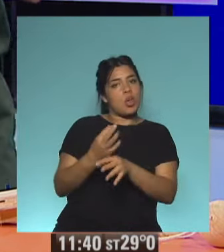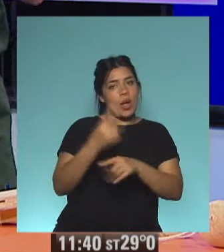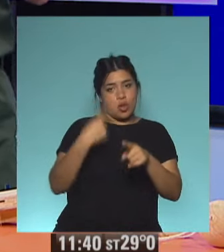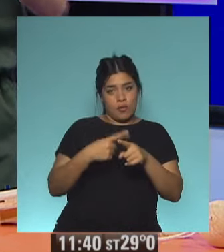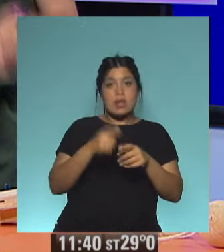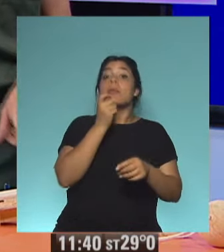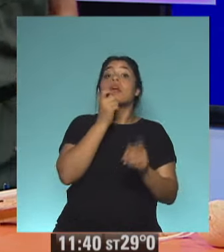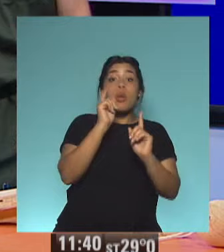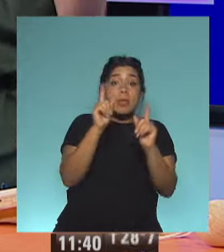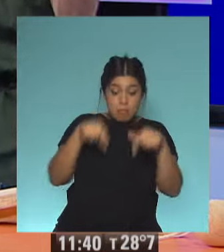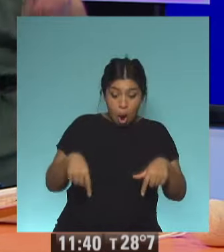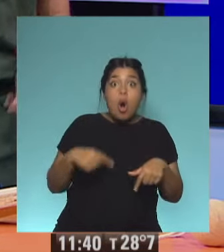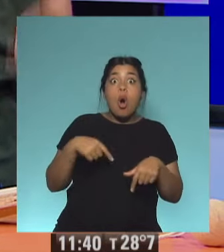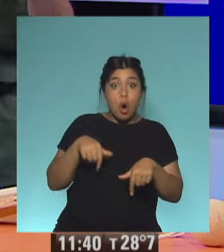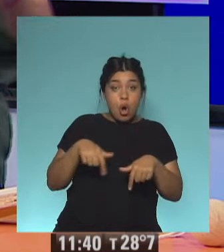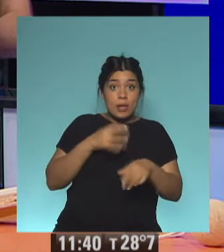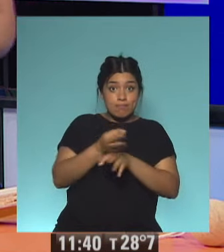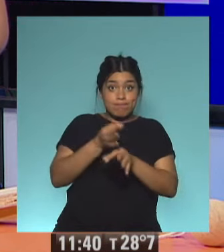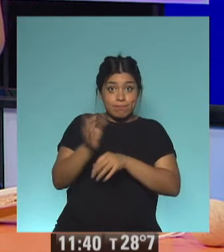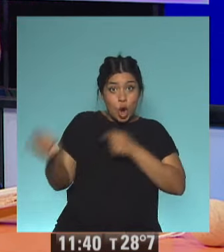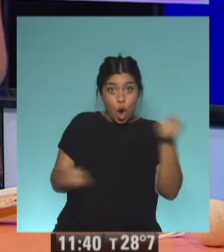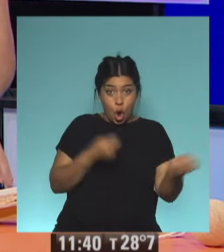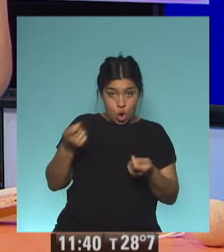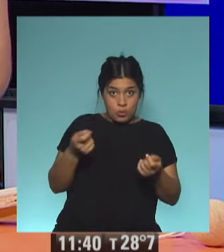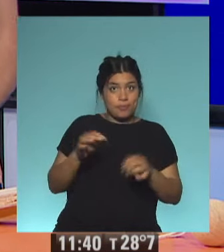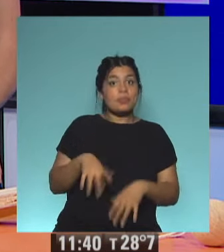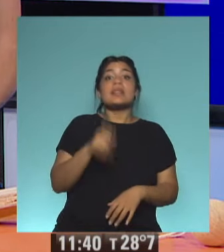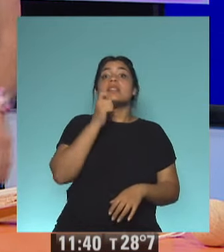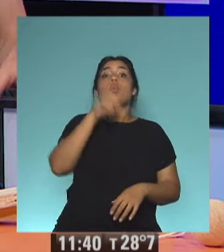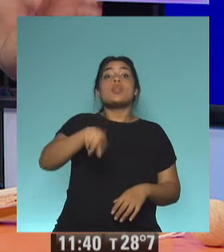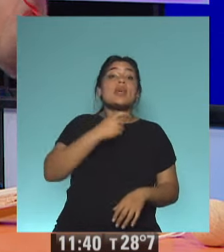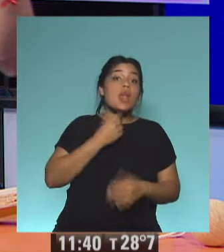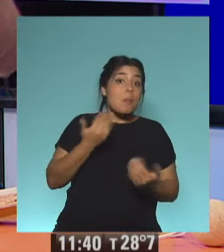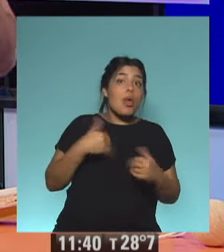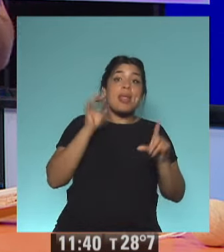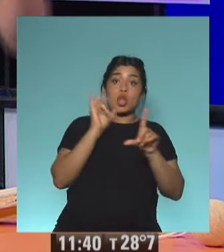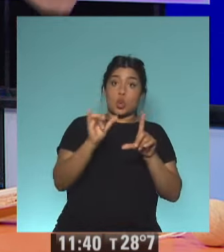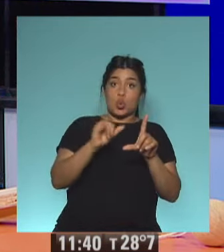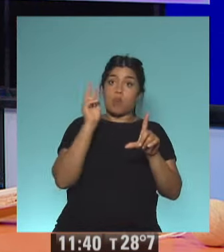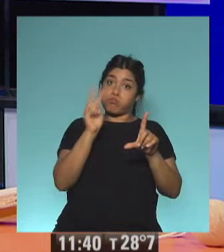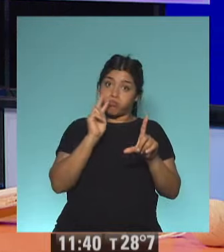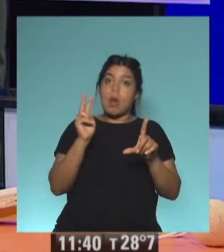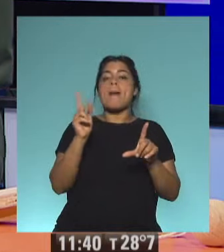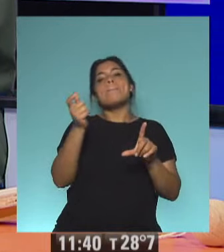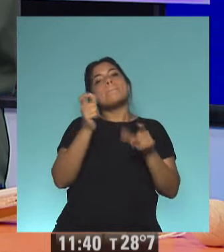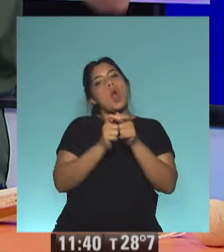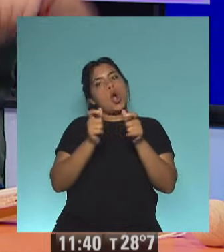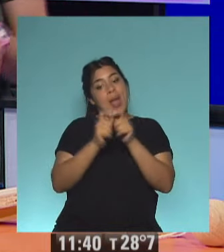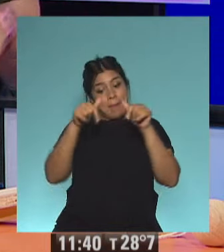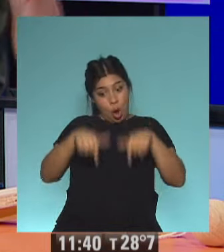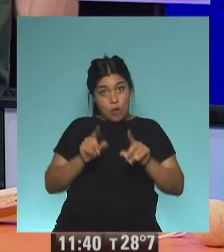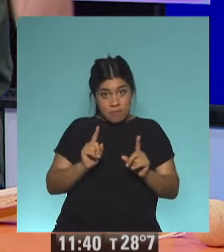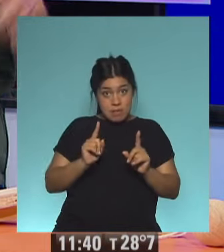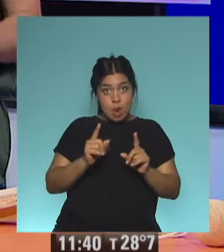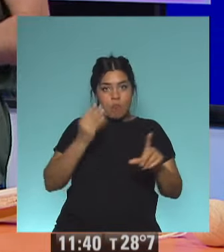con la coreo que estuvimos haciendo hoy. Así claro. Es, así que si quieren pueden buscarlo en YouTube, que va a estar seguramente colgado el programa de hoy, y